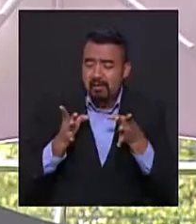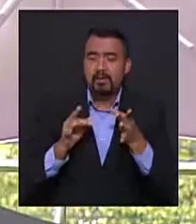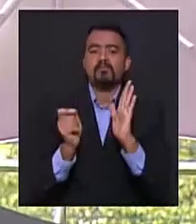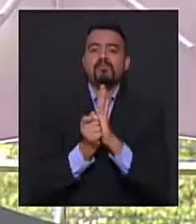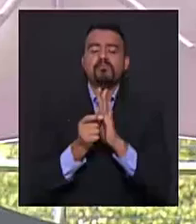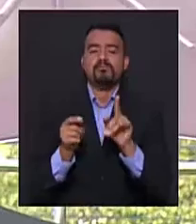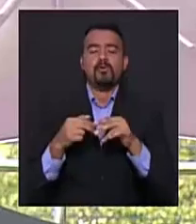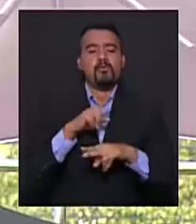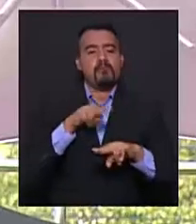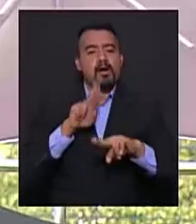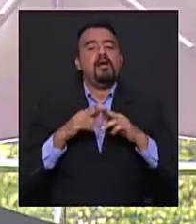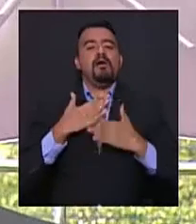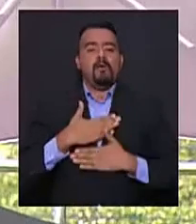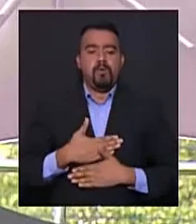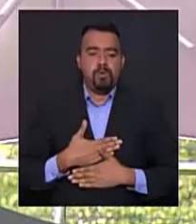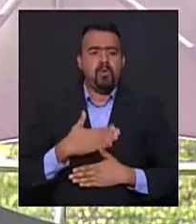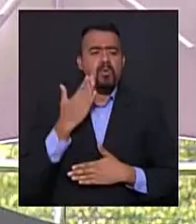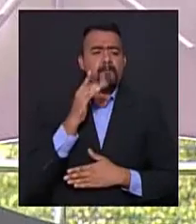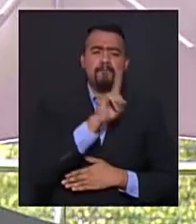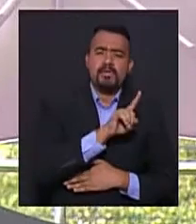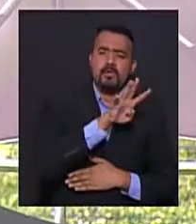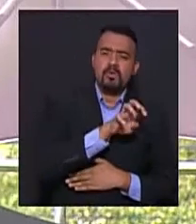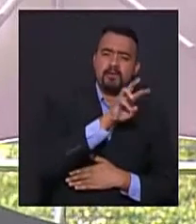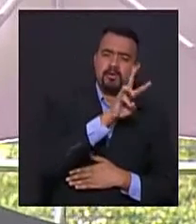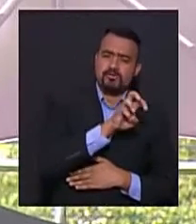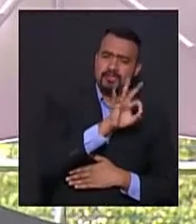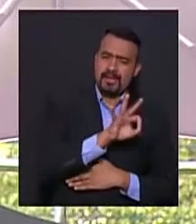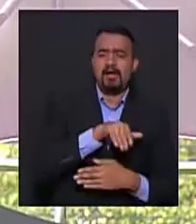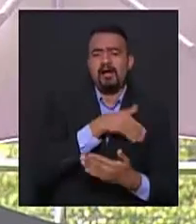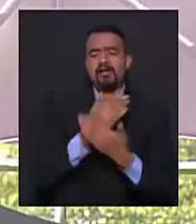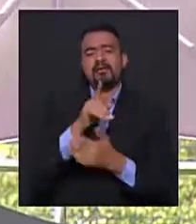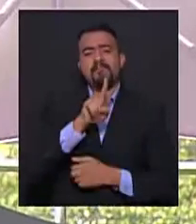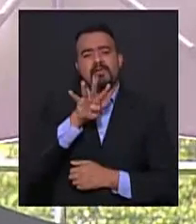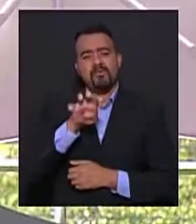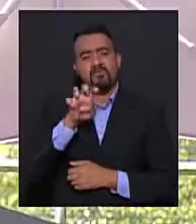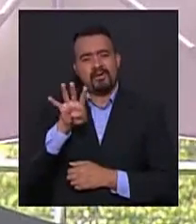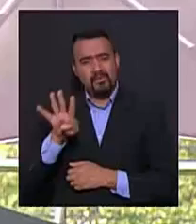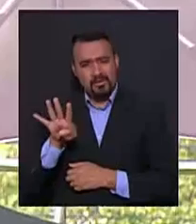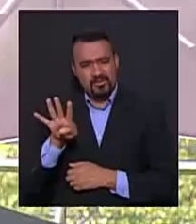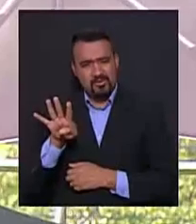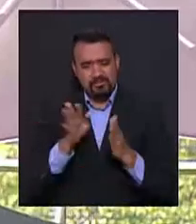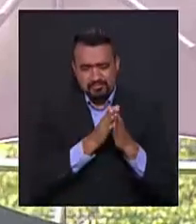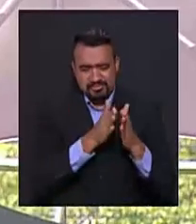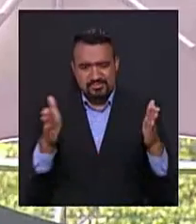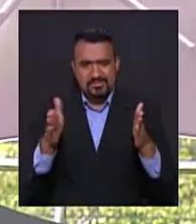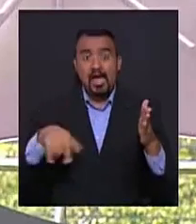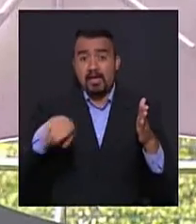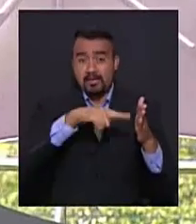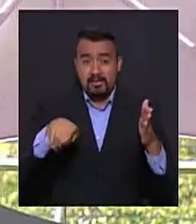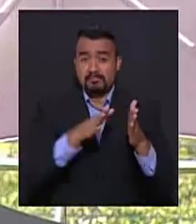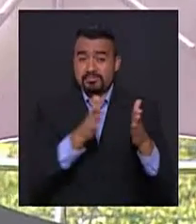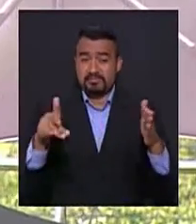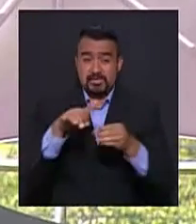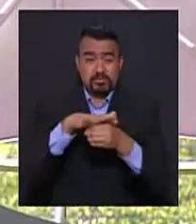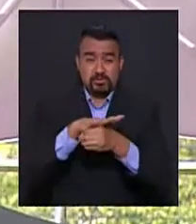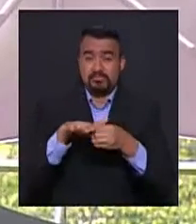narcoterrorismo, entre 1983 y 1994, nos castigaron inmerecidamente y